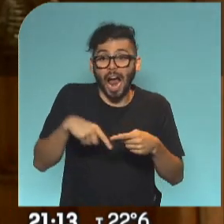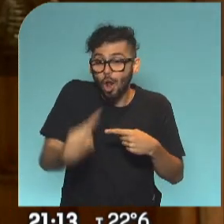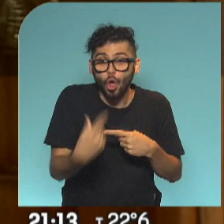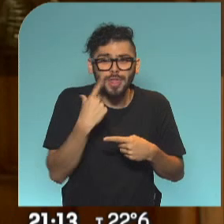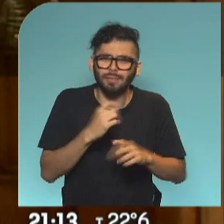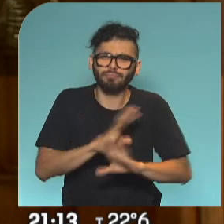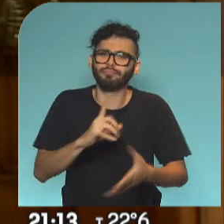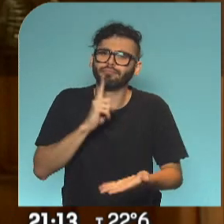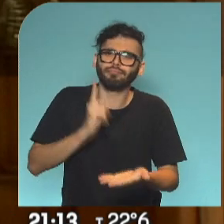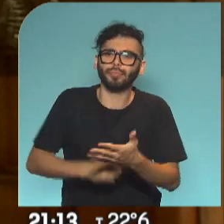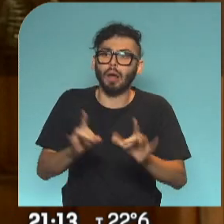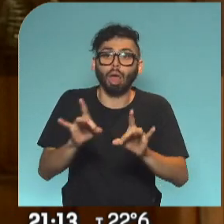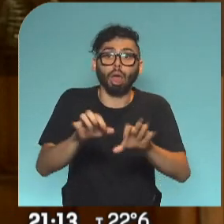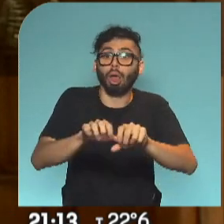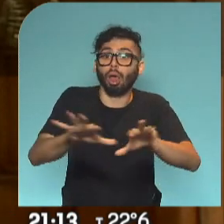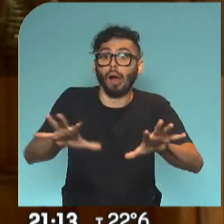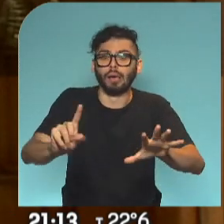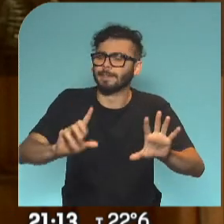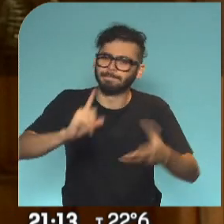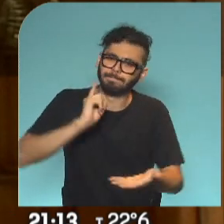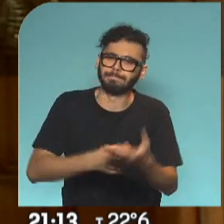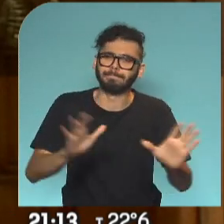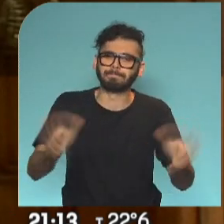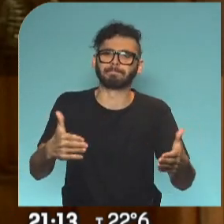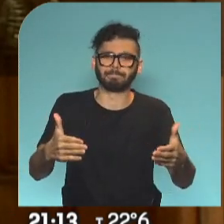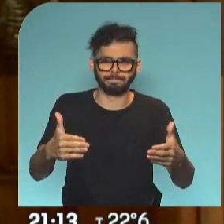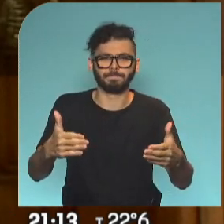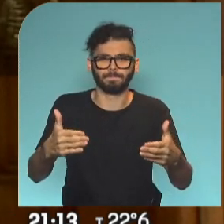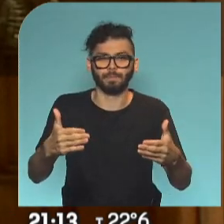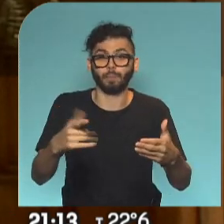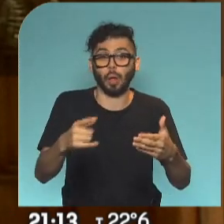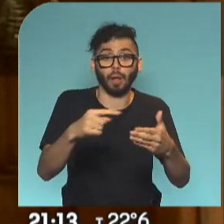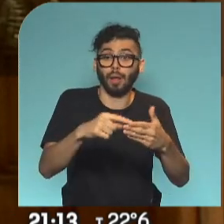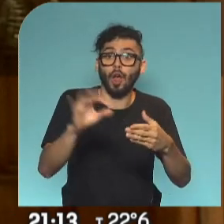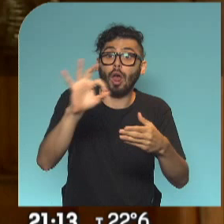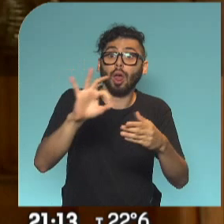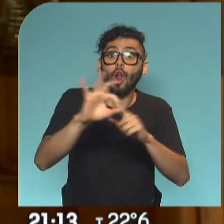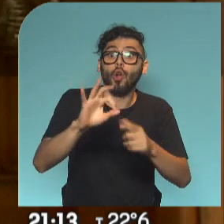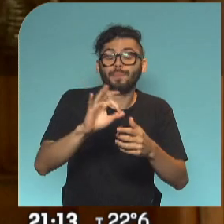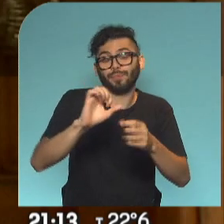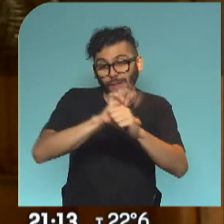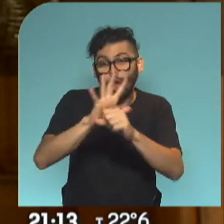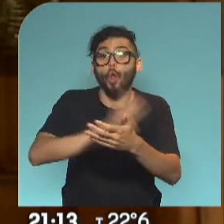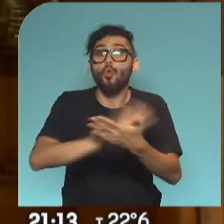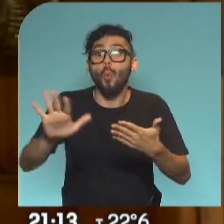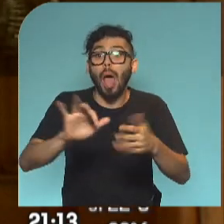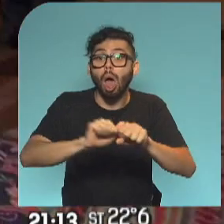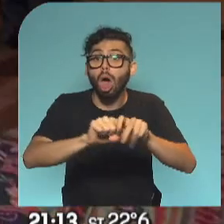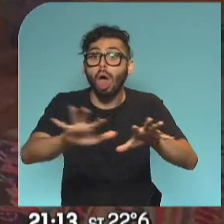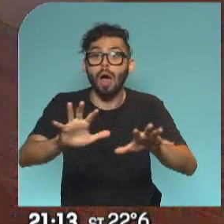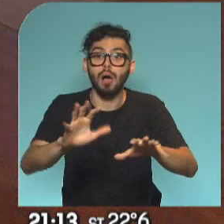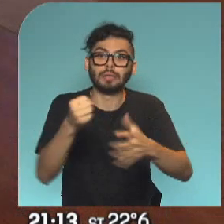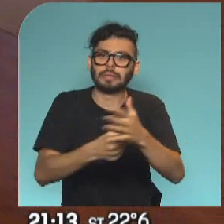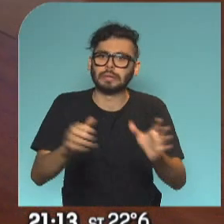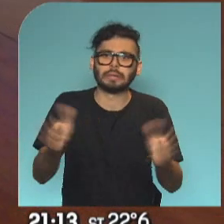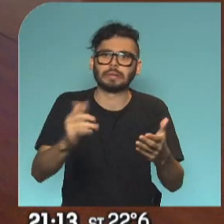action the very next day to curb the spread of the new variant within the UK.